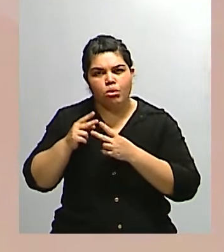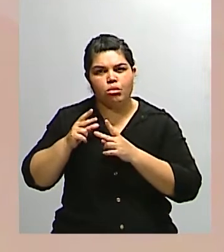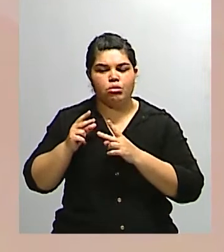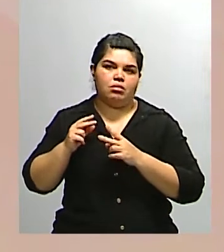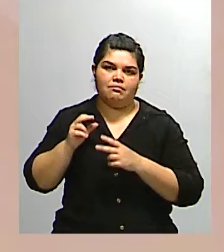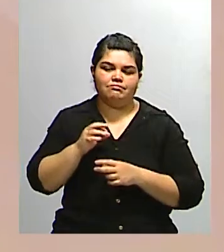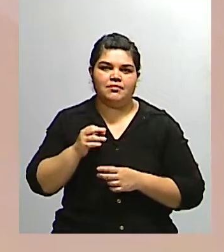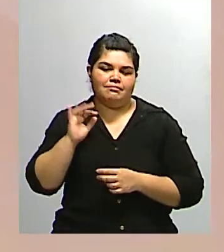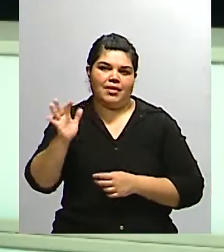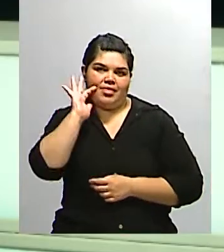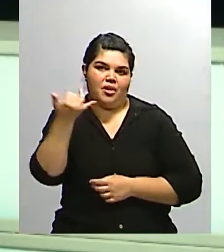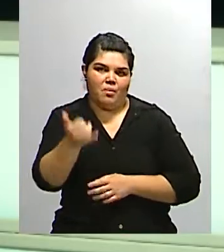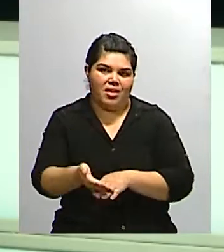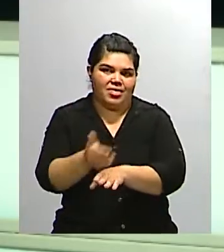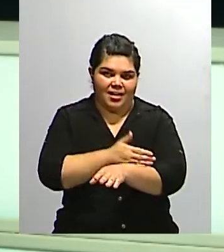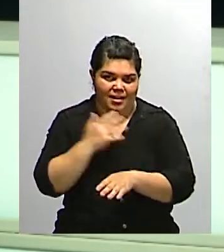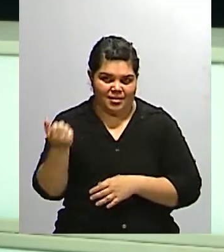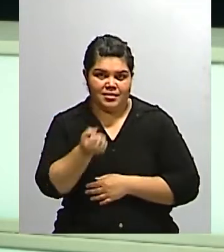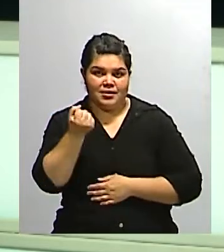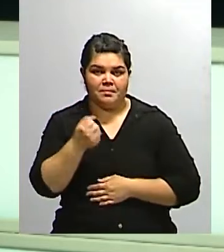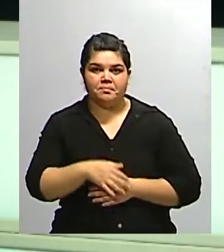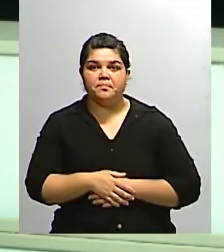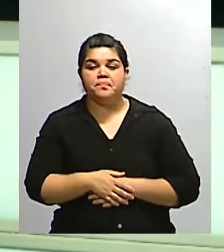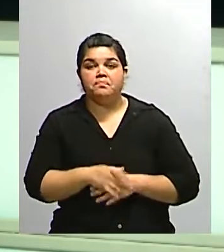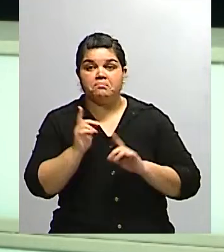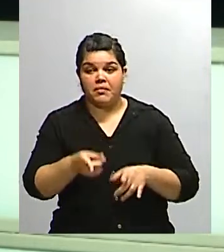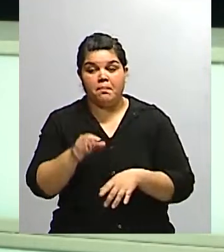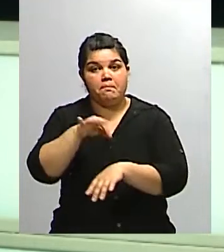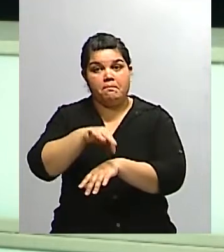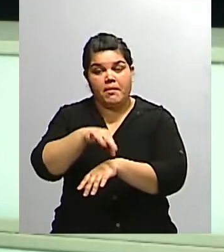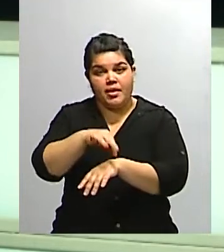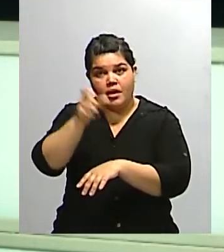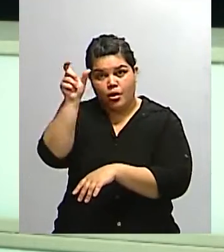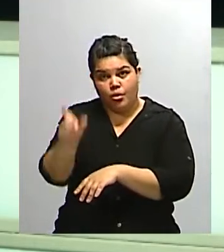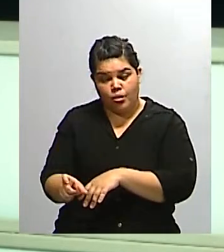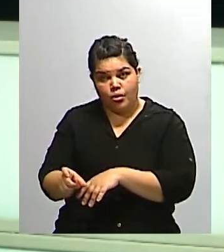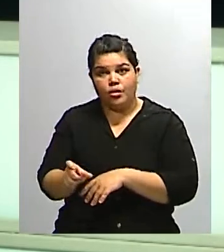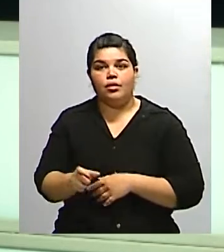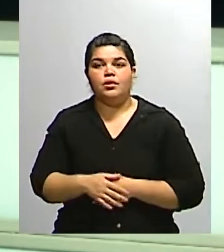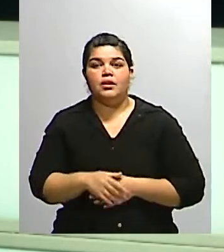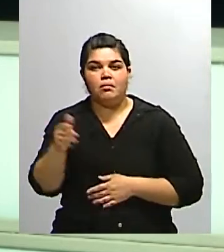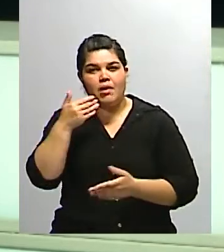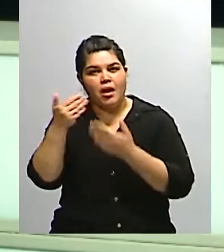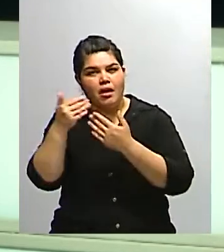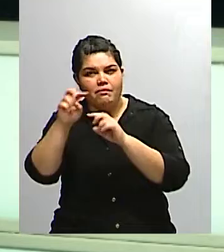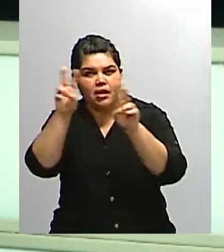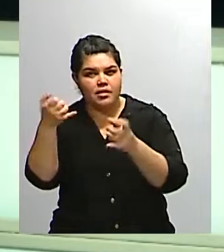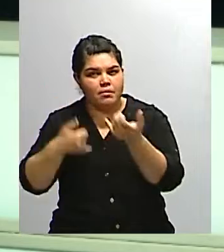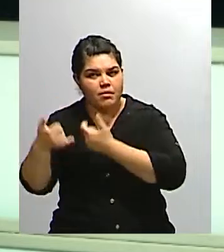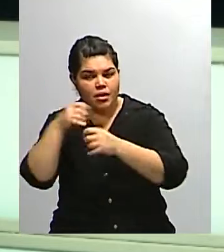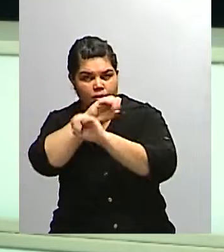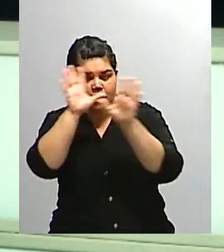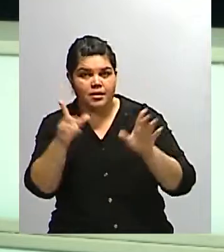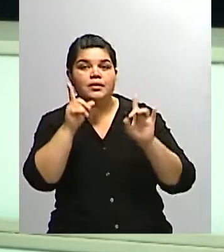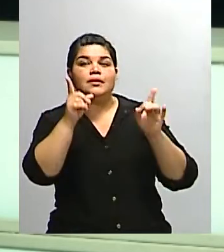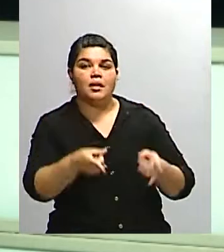detección temprana. Vamos a estar hablando con un médico hoy durante el programa en relación a este tema, y también con una